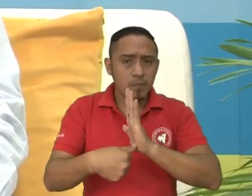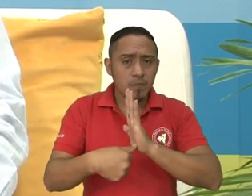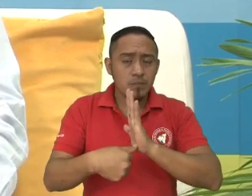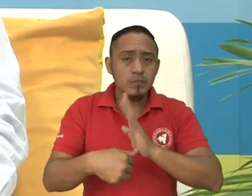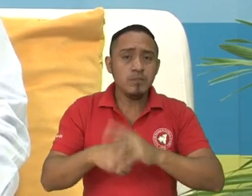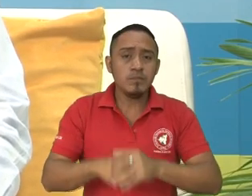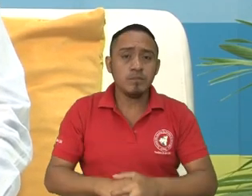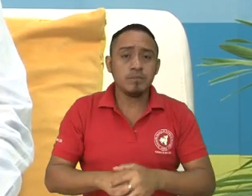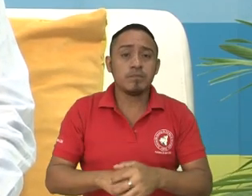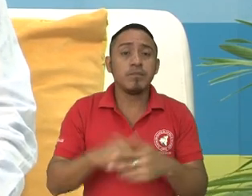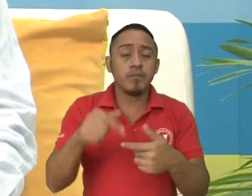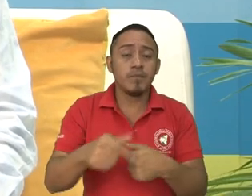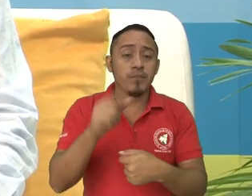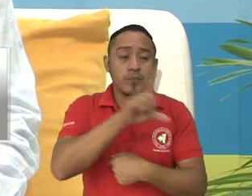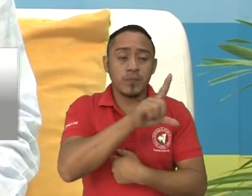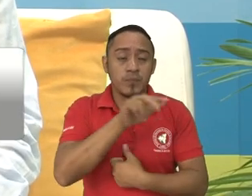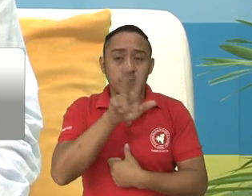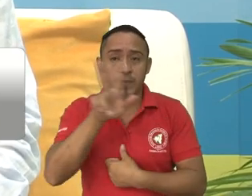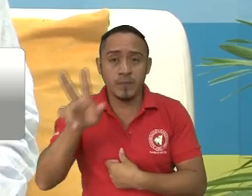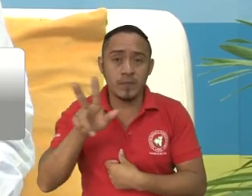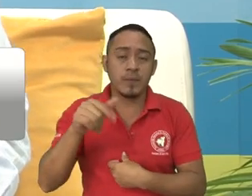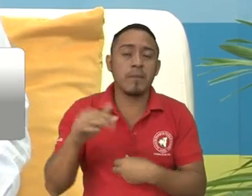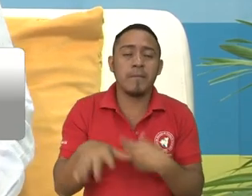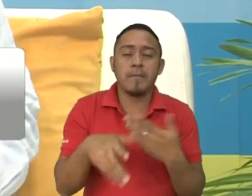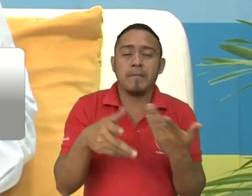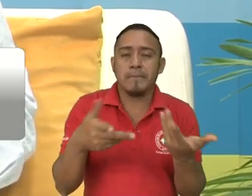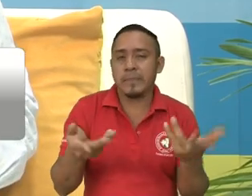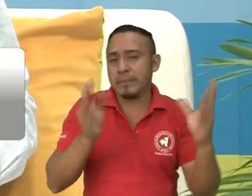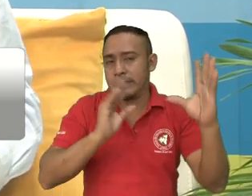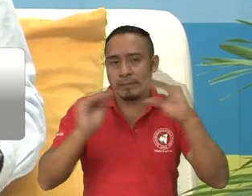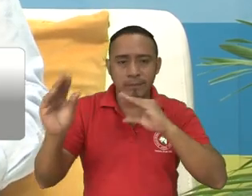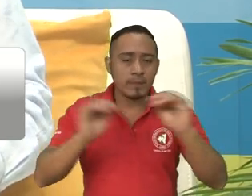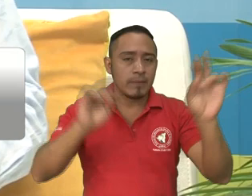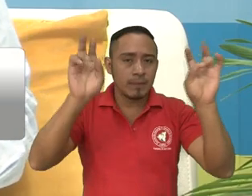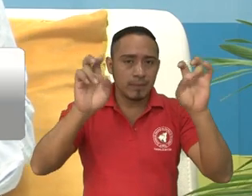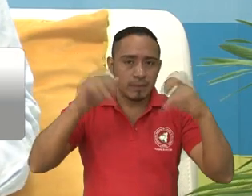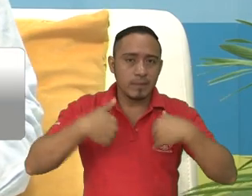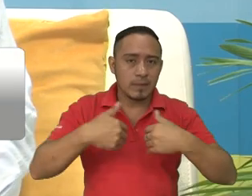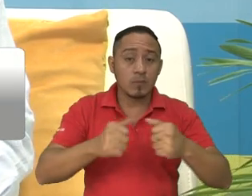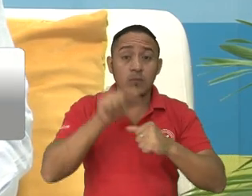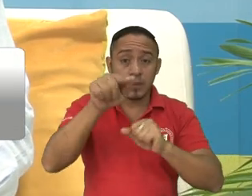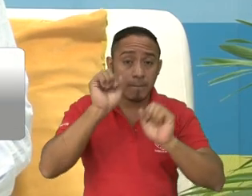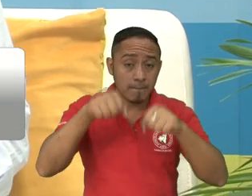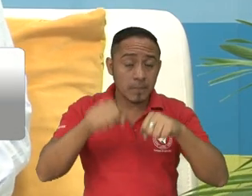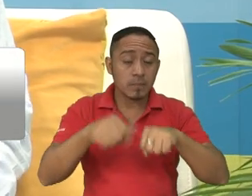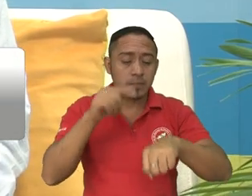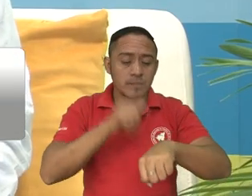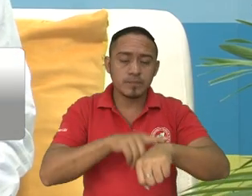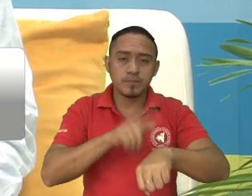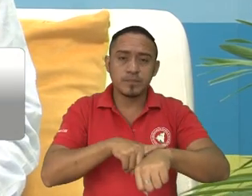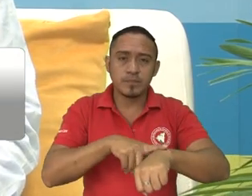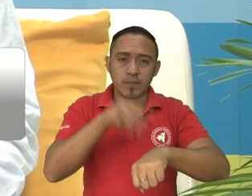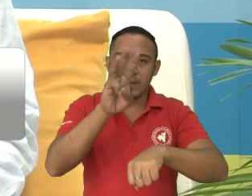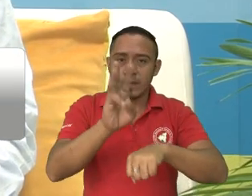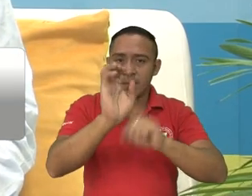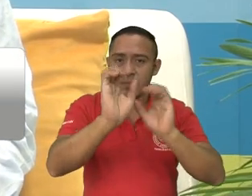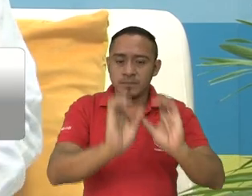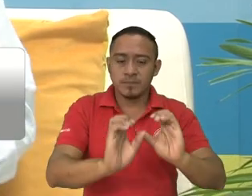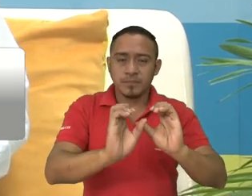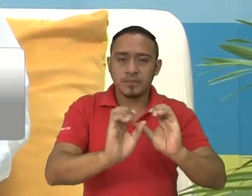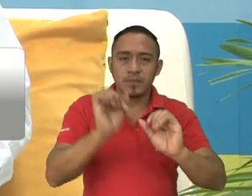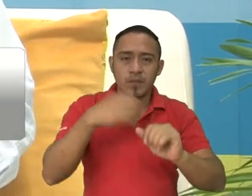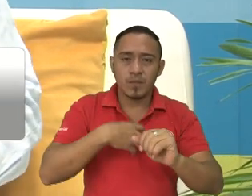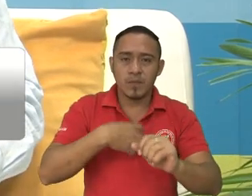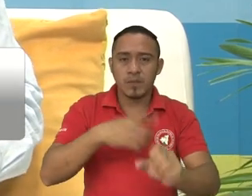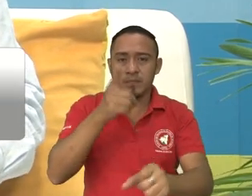que transmitimos de lunes a viernes para conversar sobre temas de salud. Usted nos puede encontrar a partir de las 3 de la tarde en la